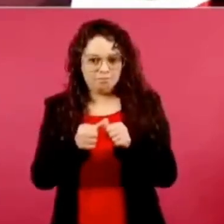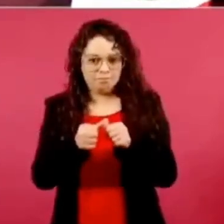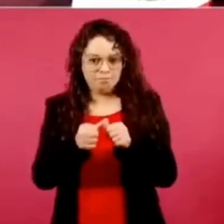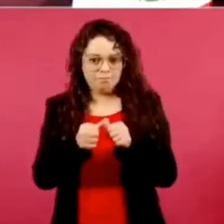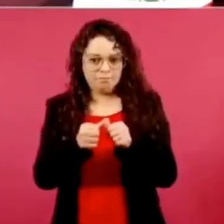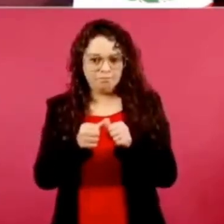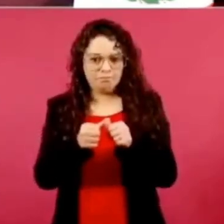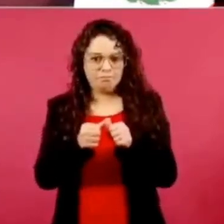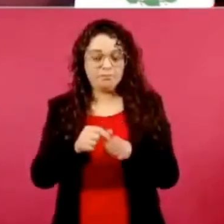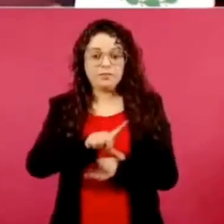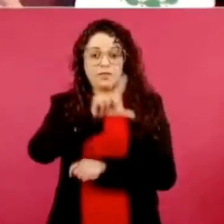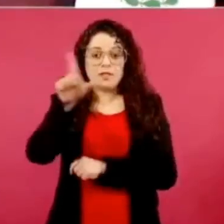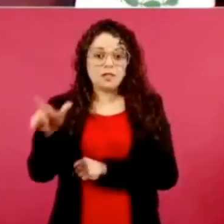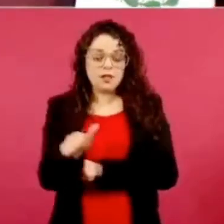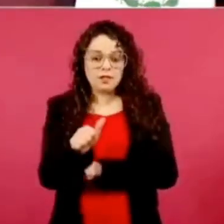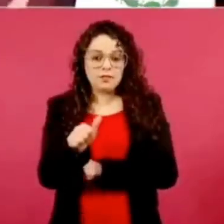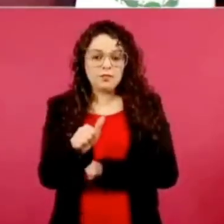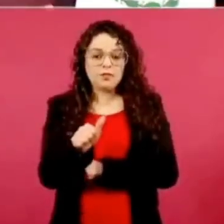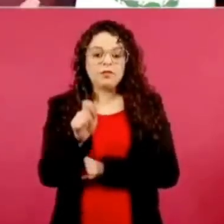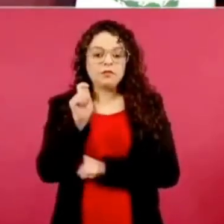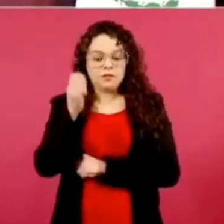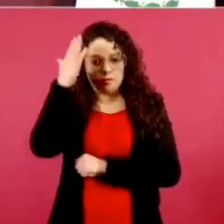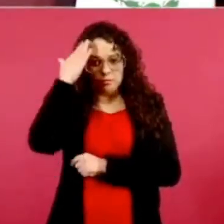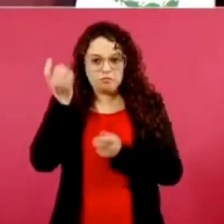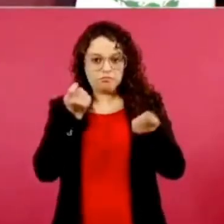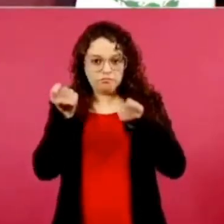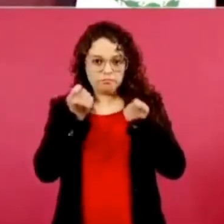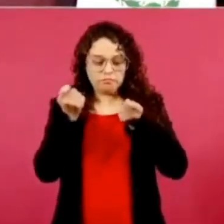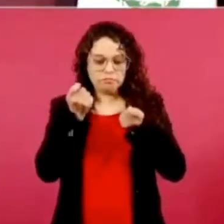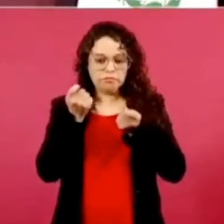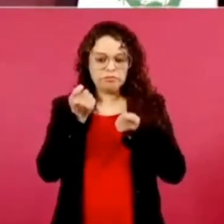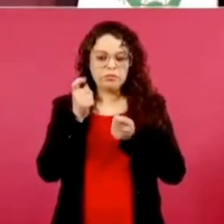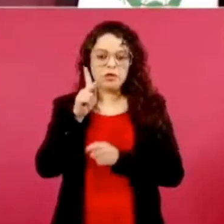Plutarco Elías Calles, dirigente político,